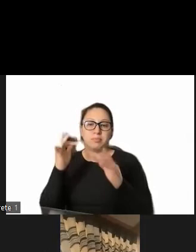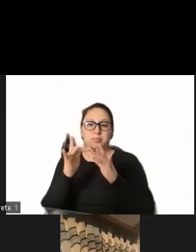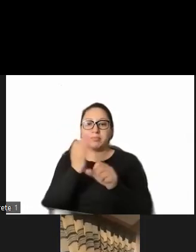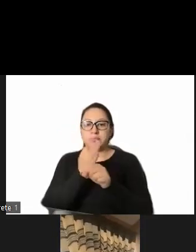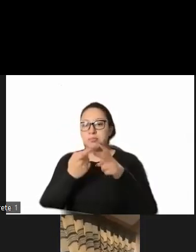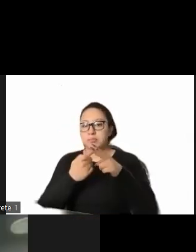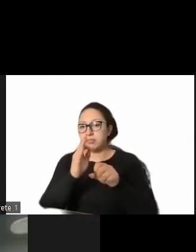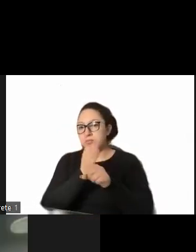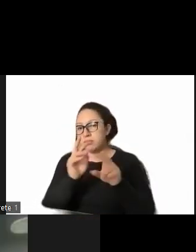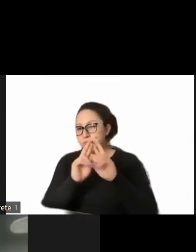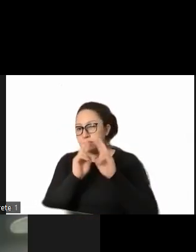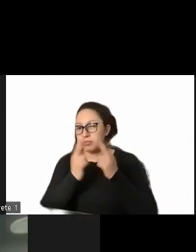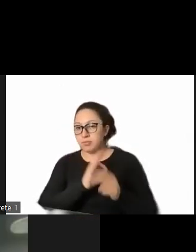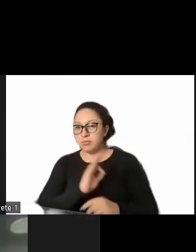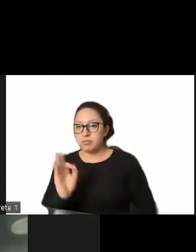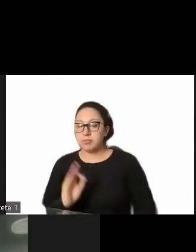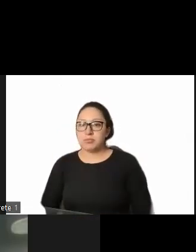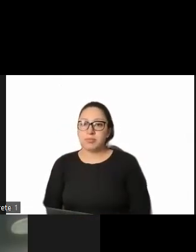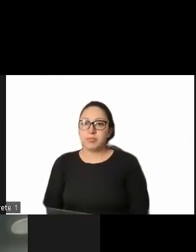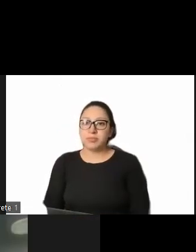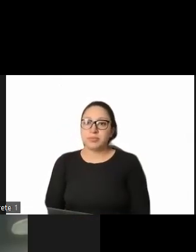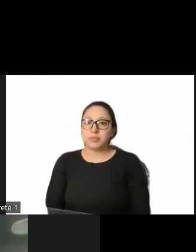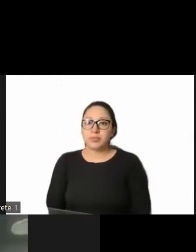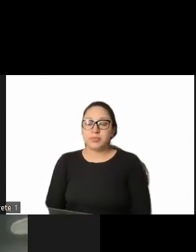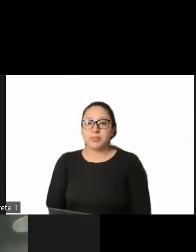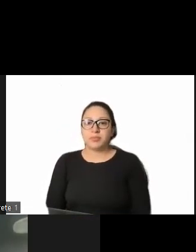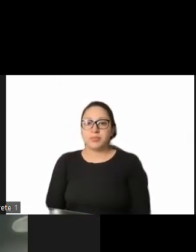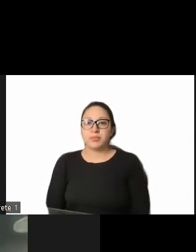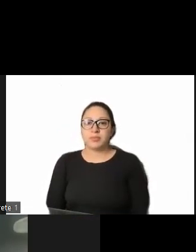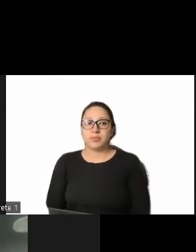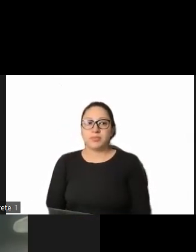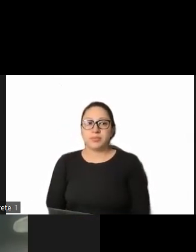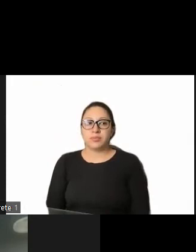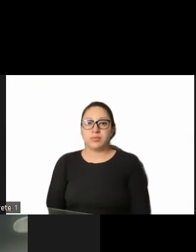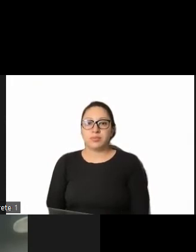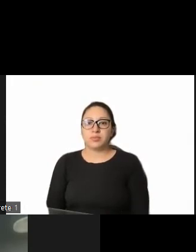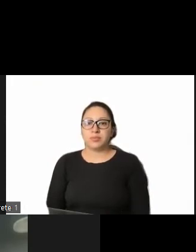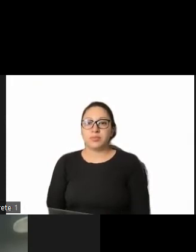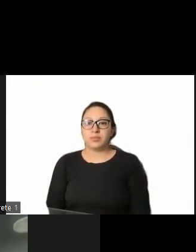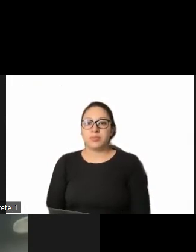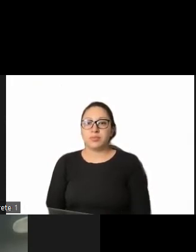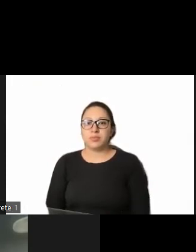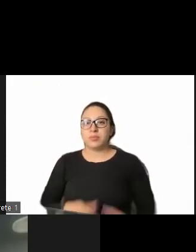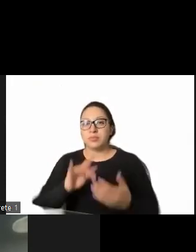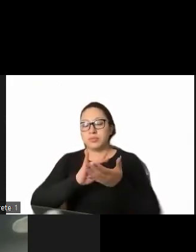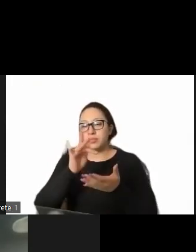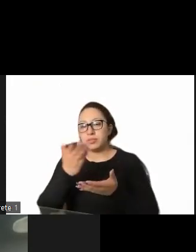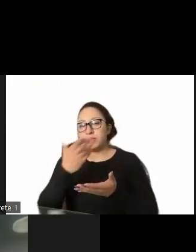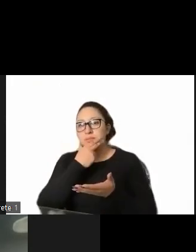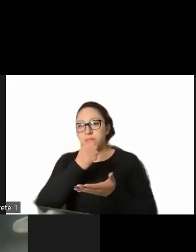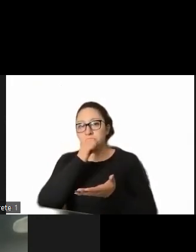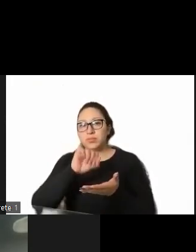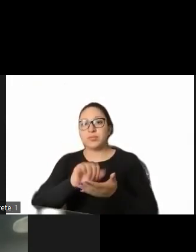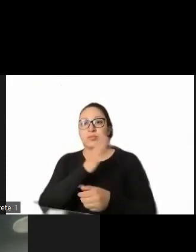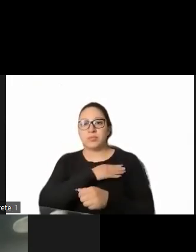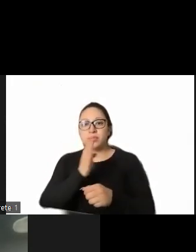declara el quórum. Muchas gracias, diputado secretario. Por lo tanto, se abre